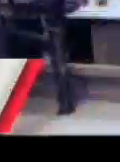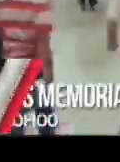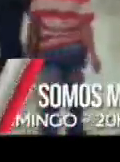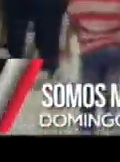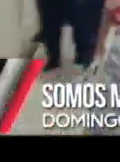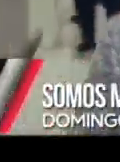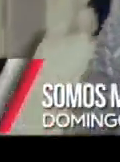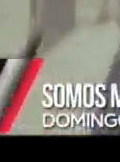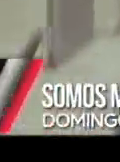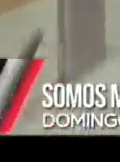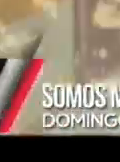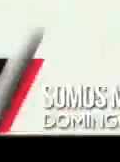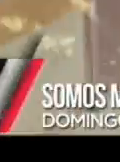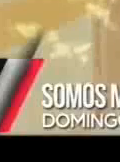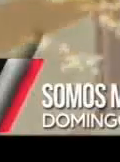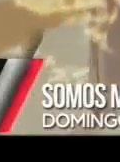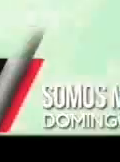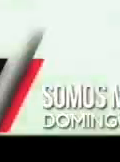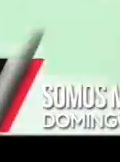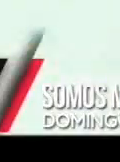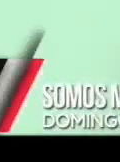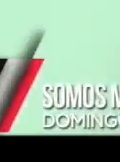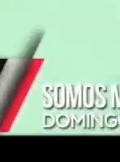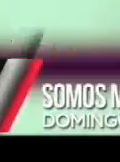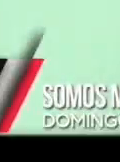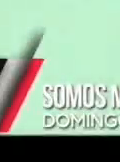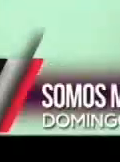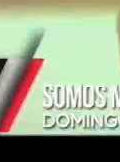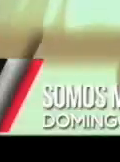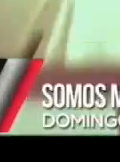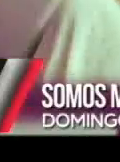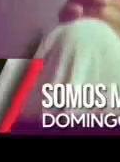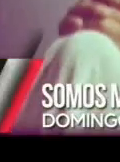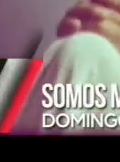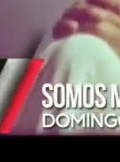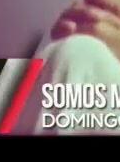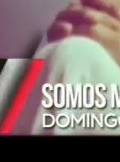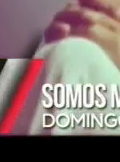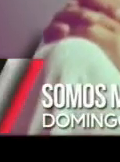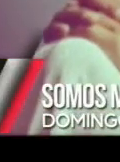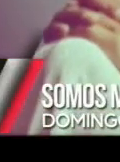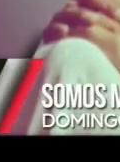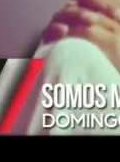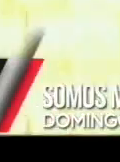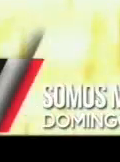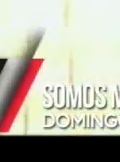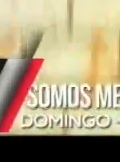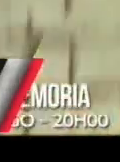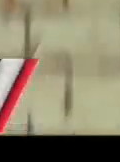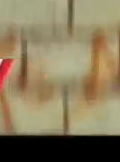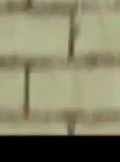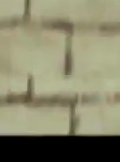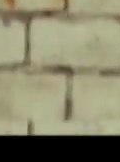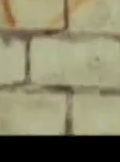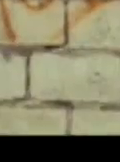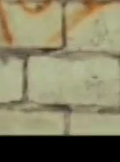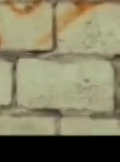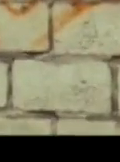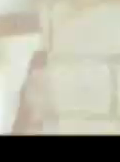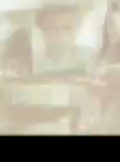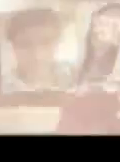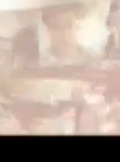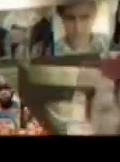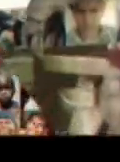Historias de vida. Seres que asumen su propio destino como un desafío permanente. Somos